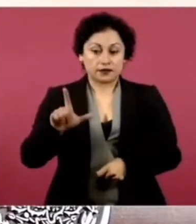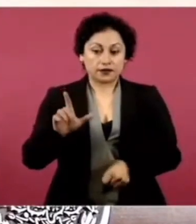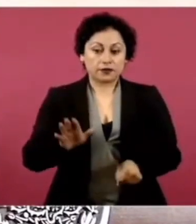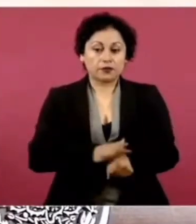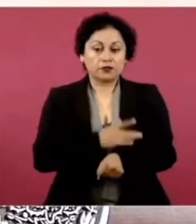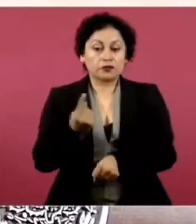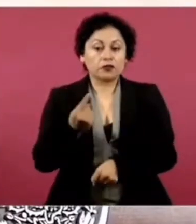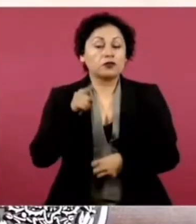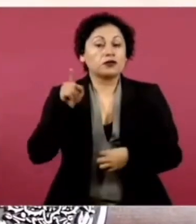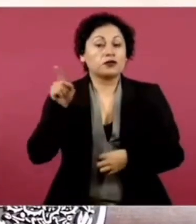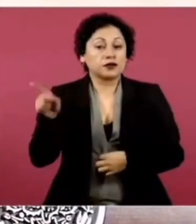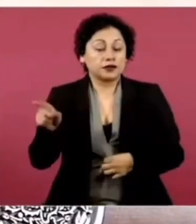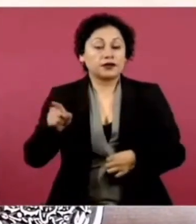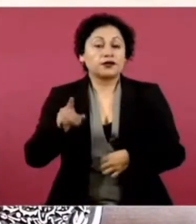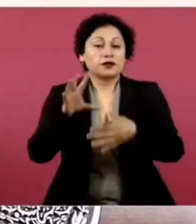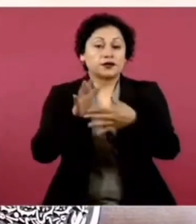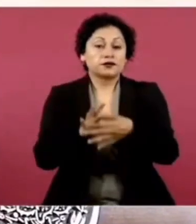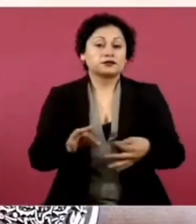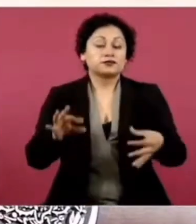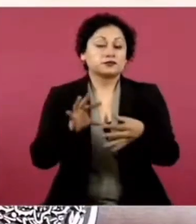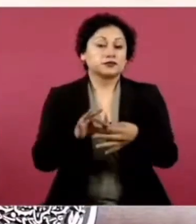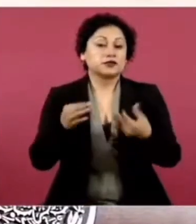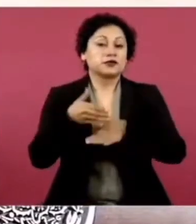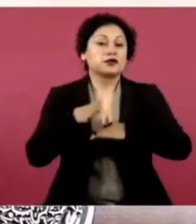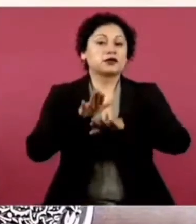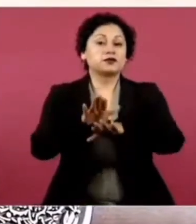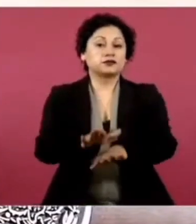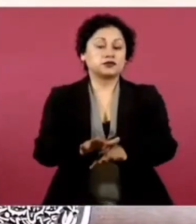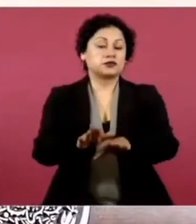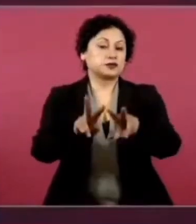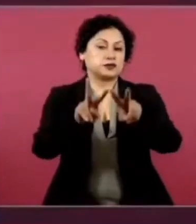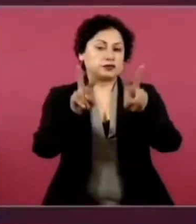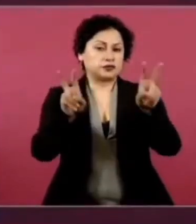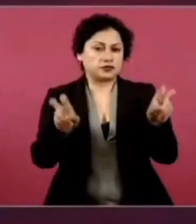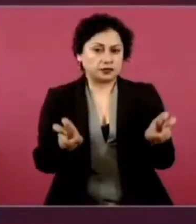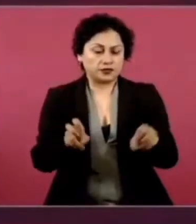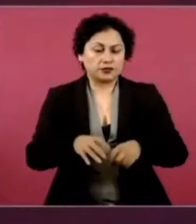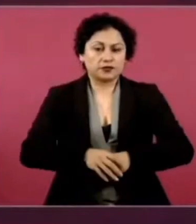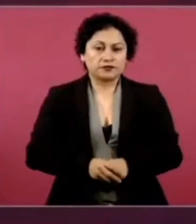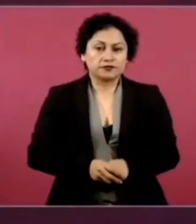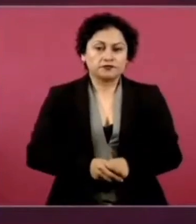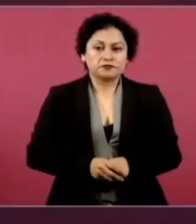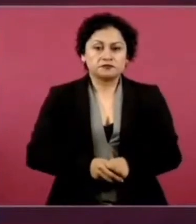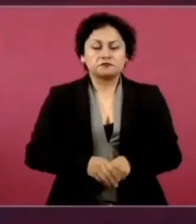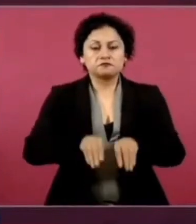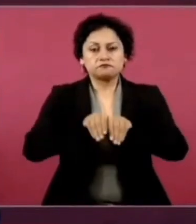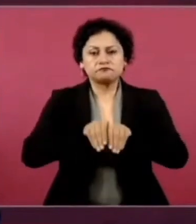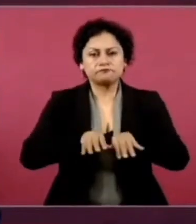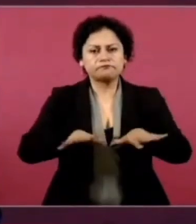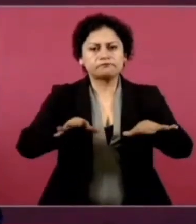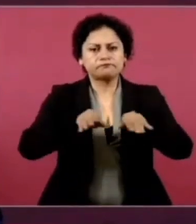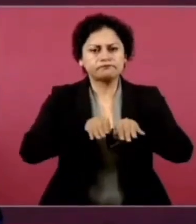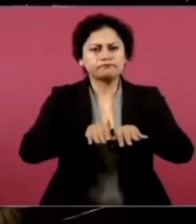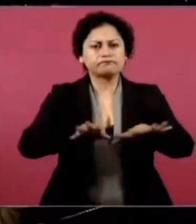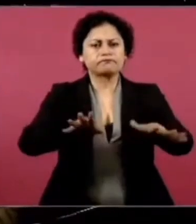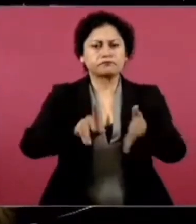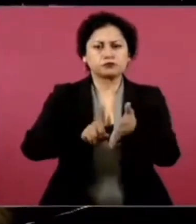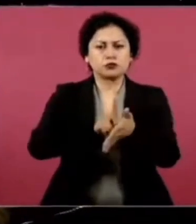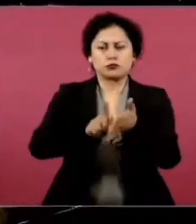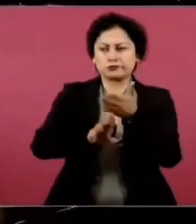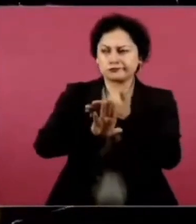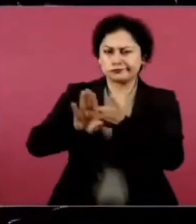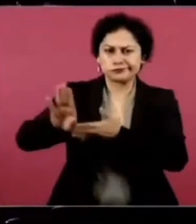sobre lo relacionado con la campaña contra las drogas, seguir